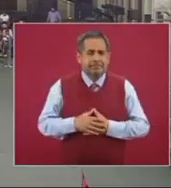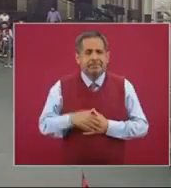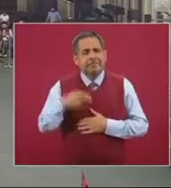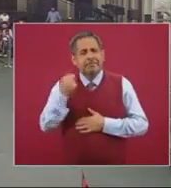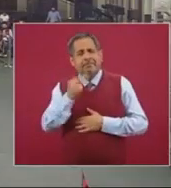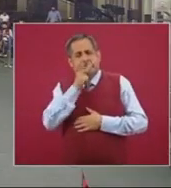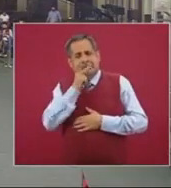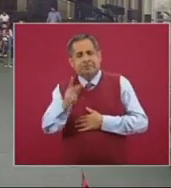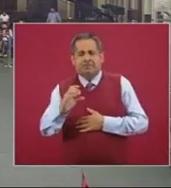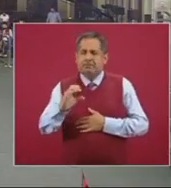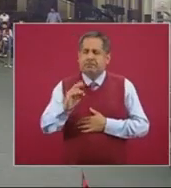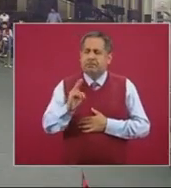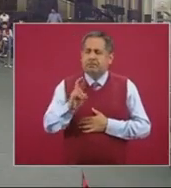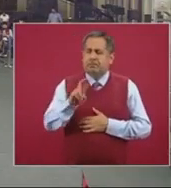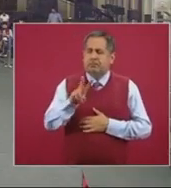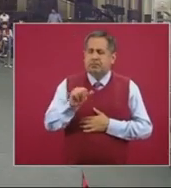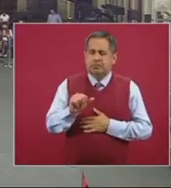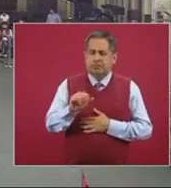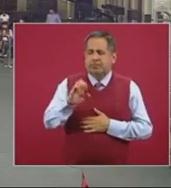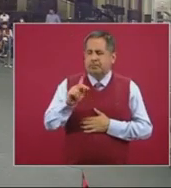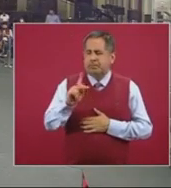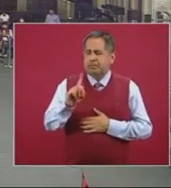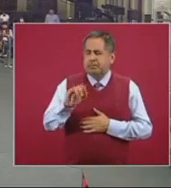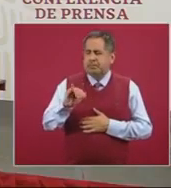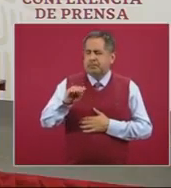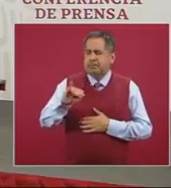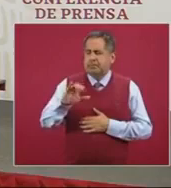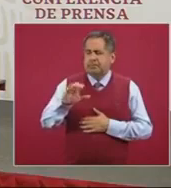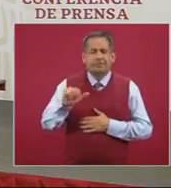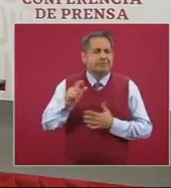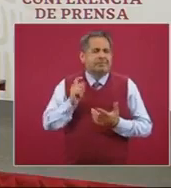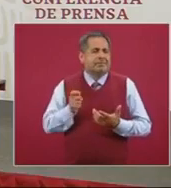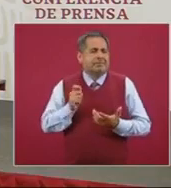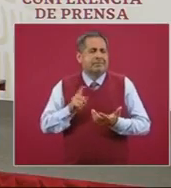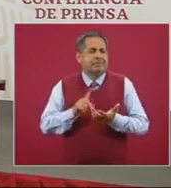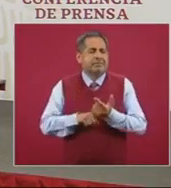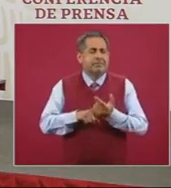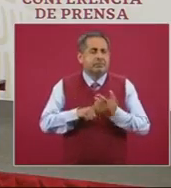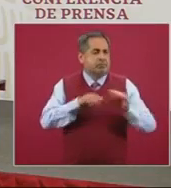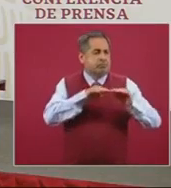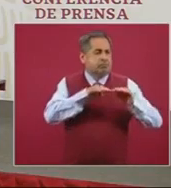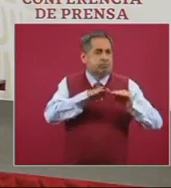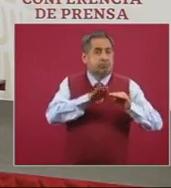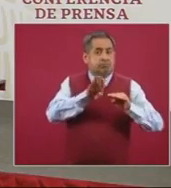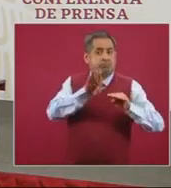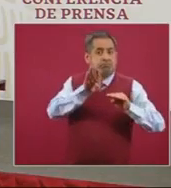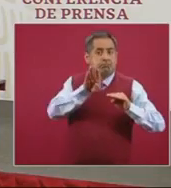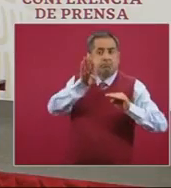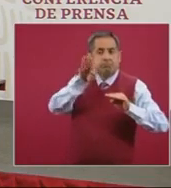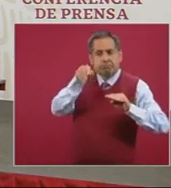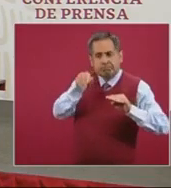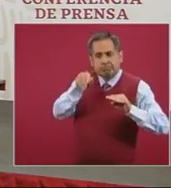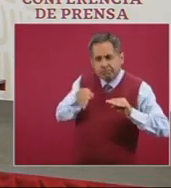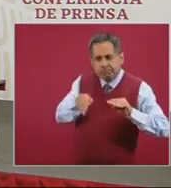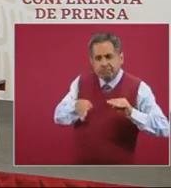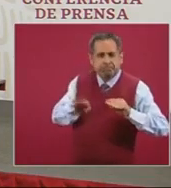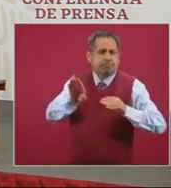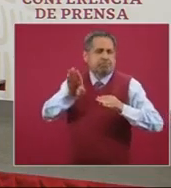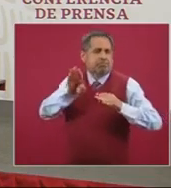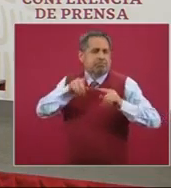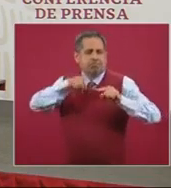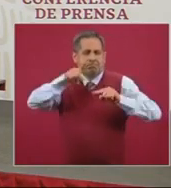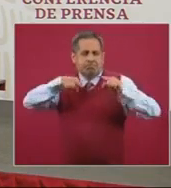no haya participado como audiencia en estas conferencias de prensa, que identifique lo que representan